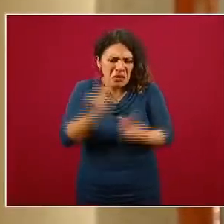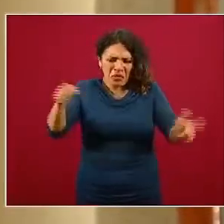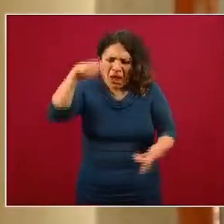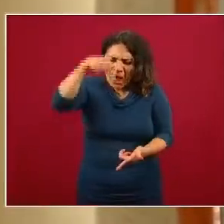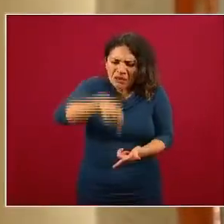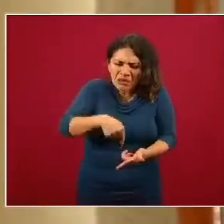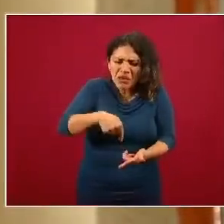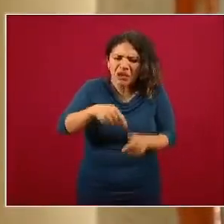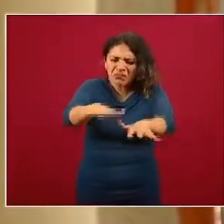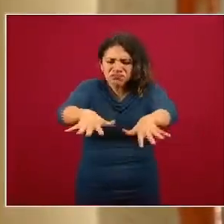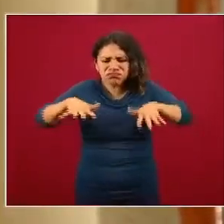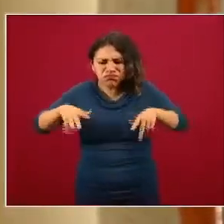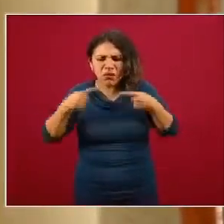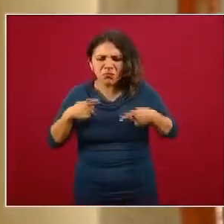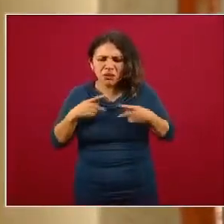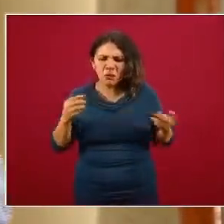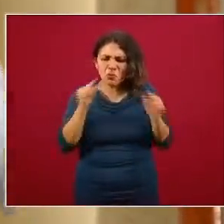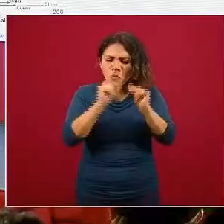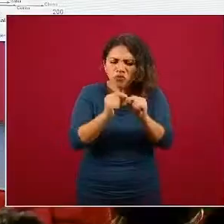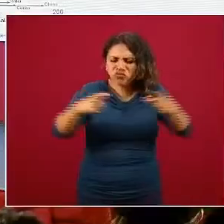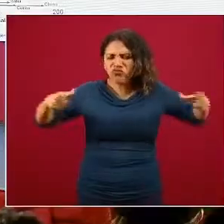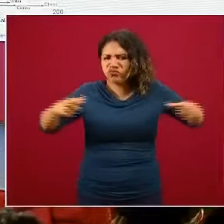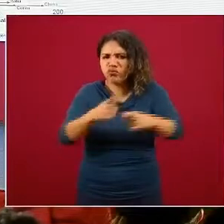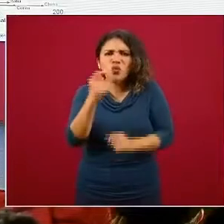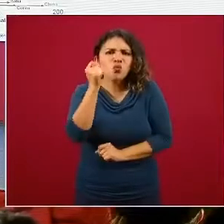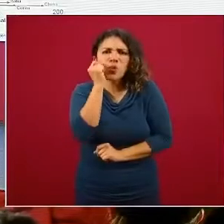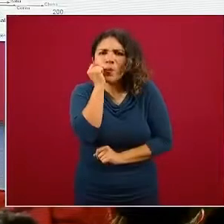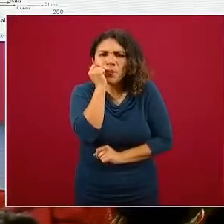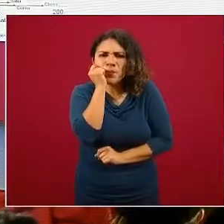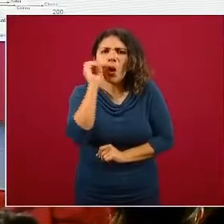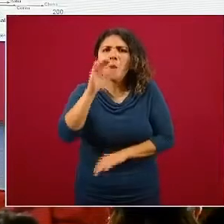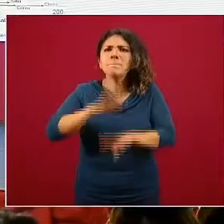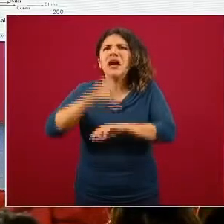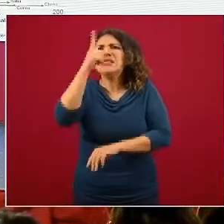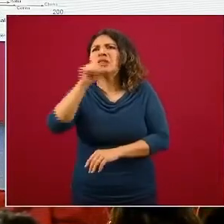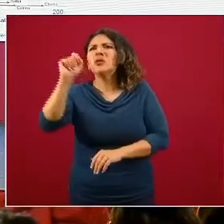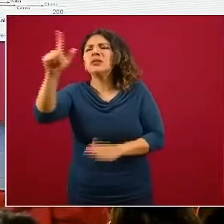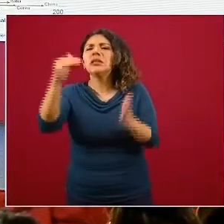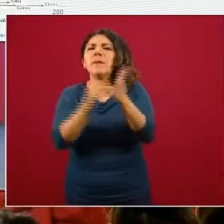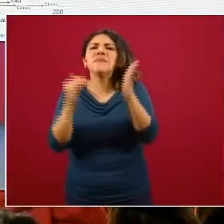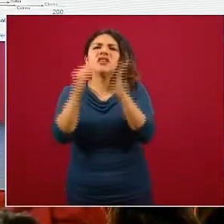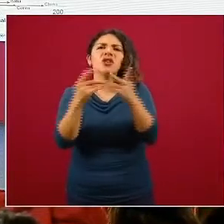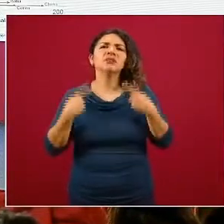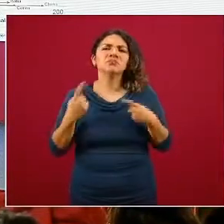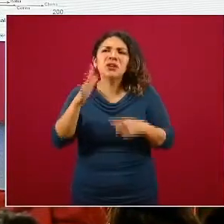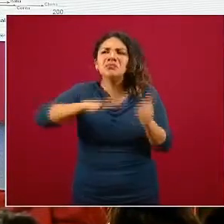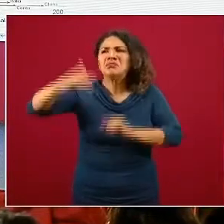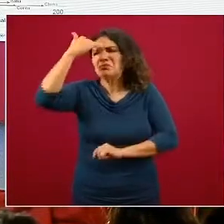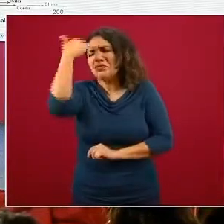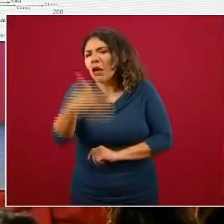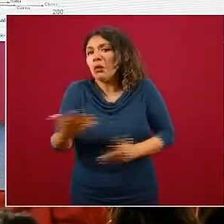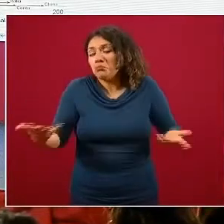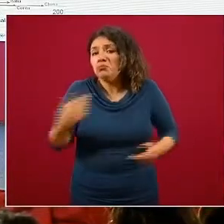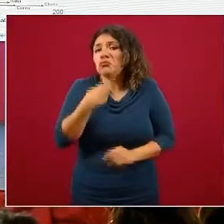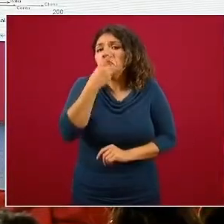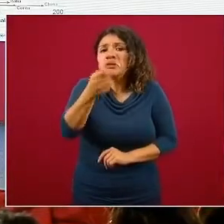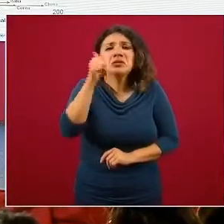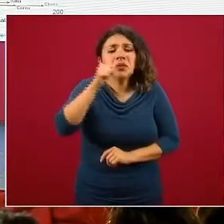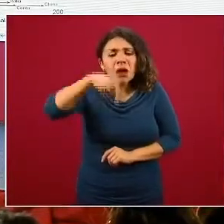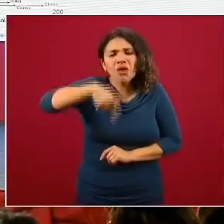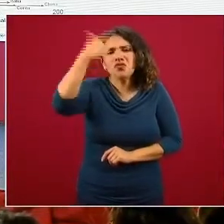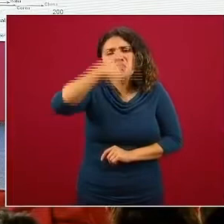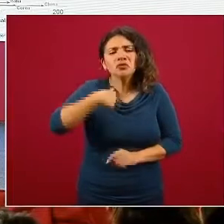en una audiencia pequeña, en una audiencia grande o en una audiencia de 127 millones de personas. Por eso lo decimos cada noche